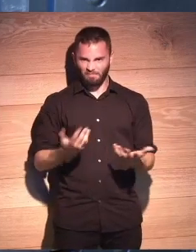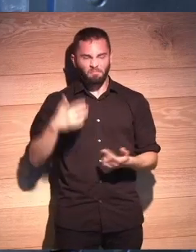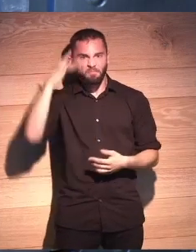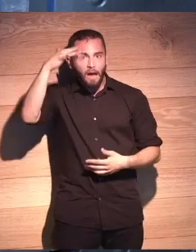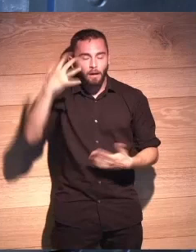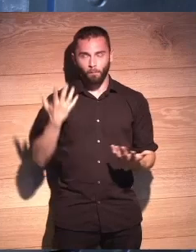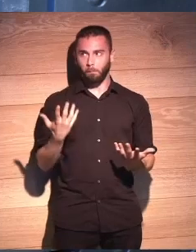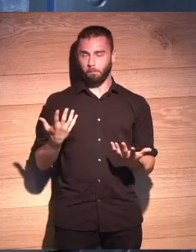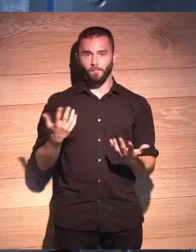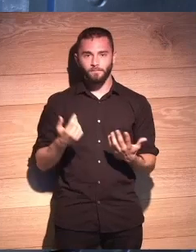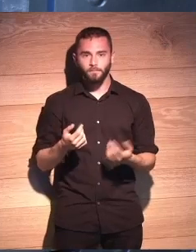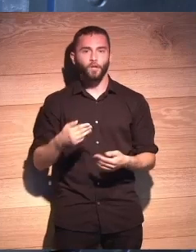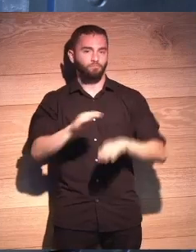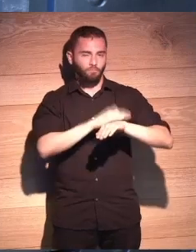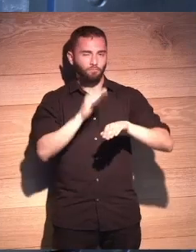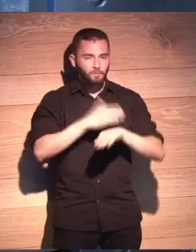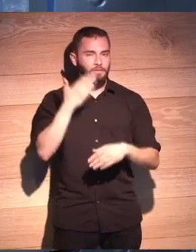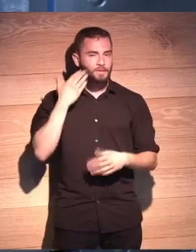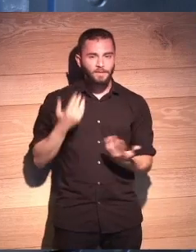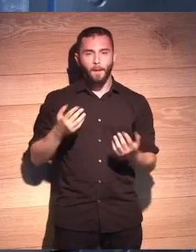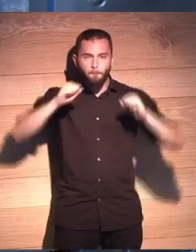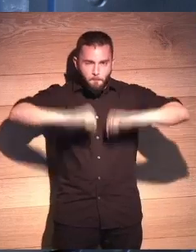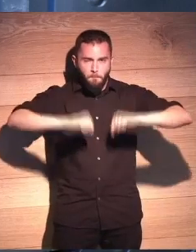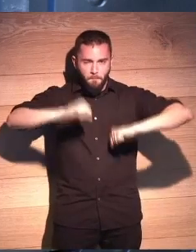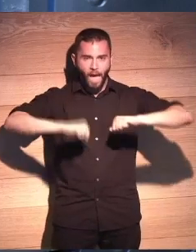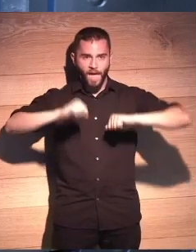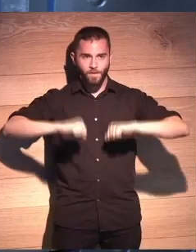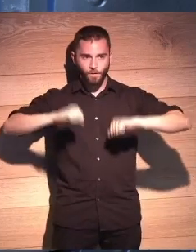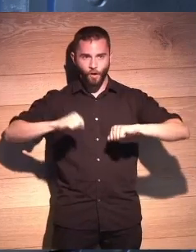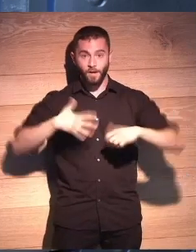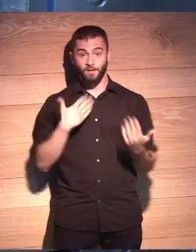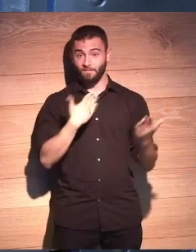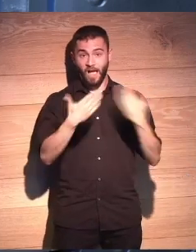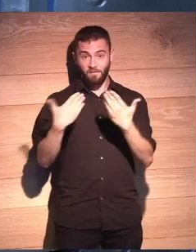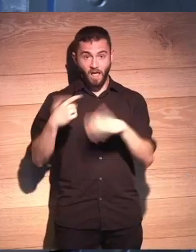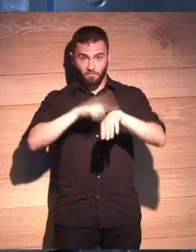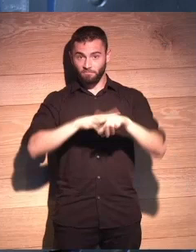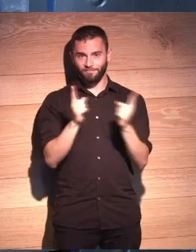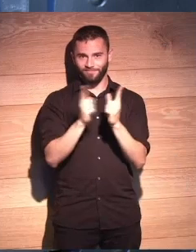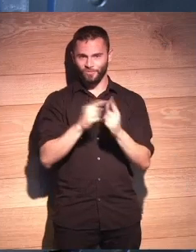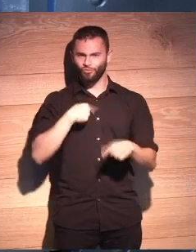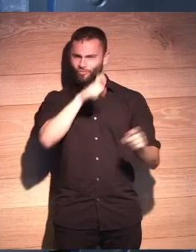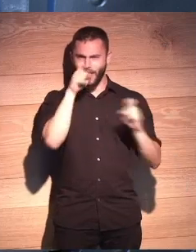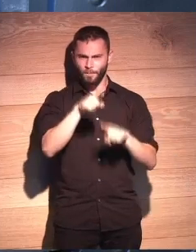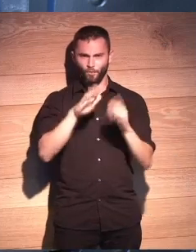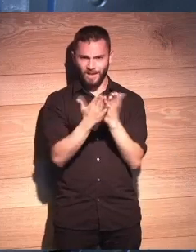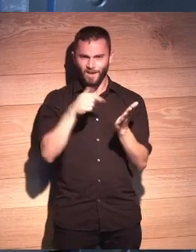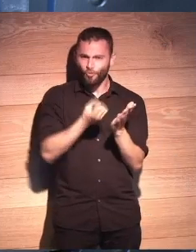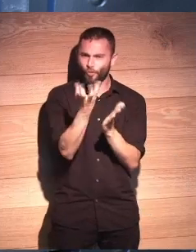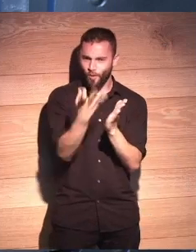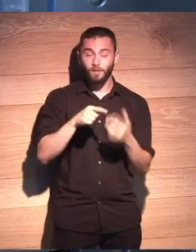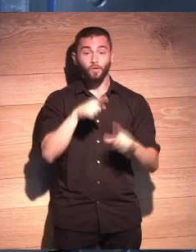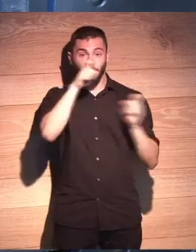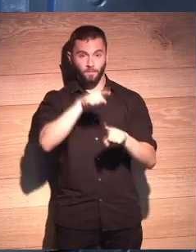imaginaba, ¿no? Pero muy cariñoso, estaba un poco mayor y estuvimos hablando un ratito y le hice una pregunta que cuento en el libro. Le dije,